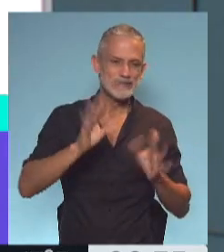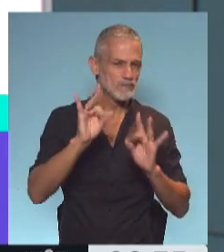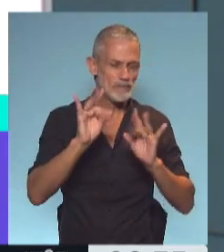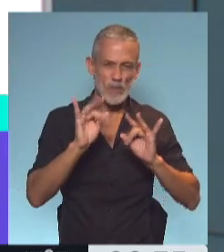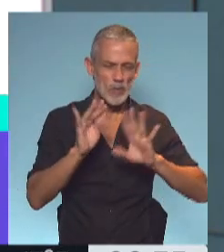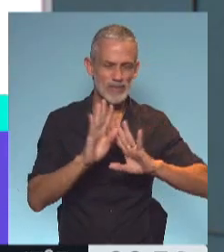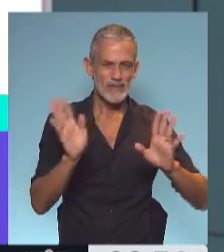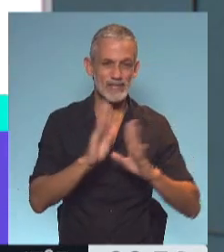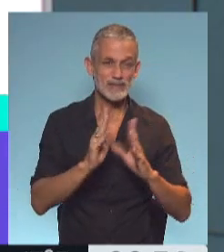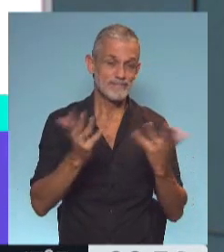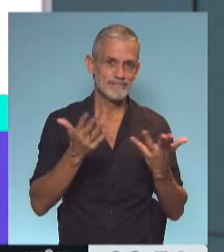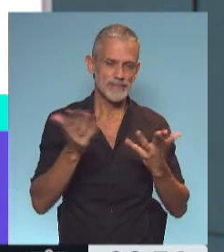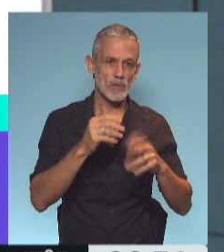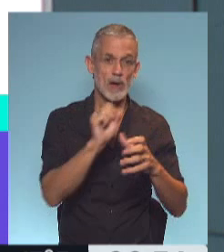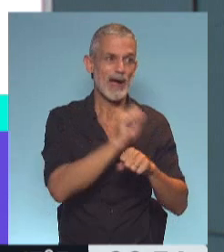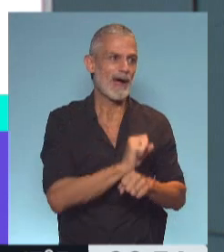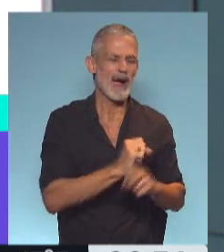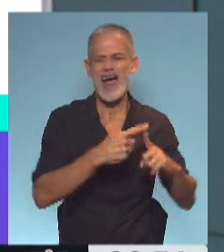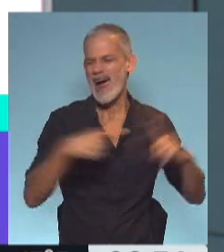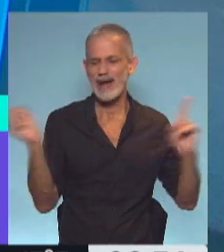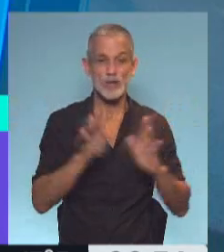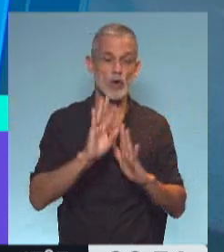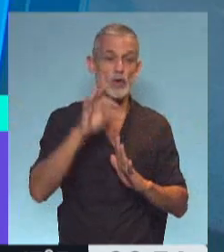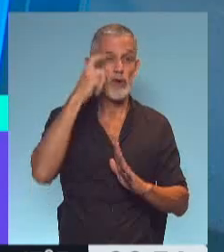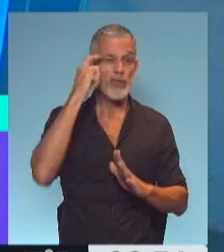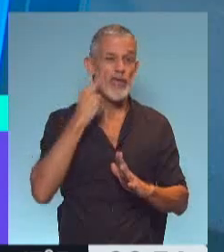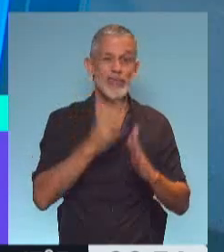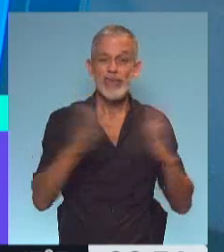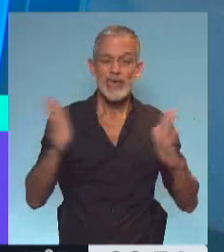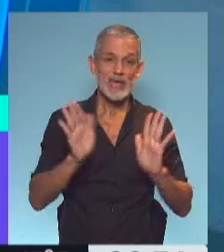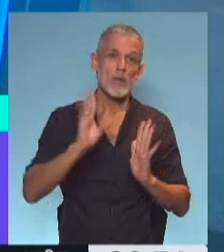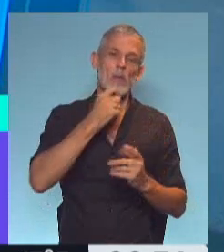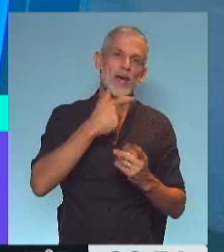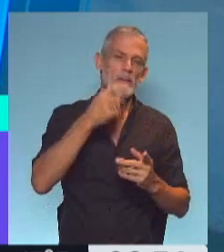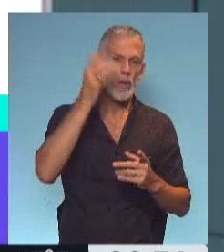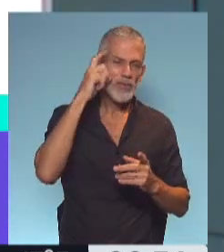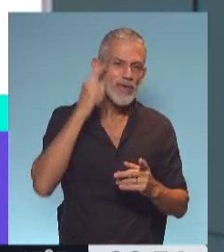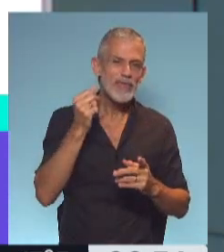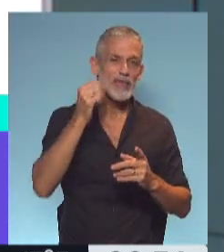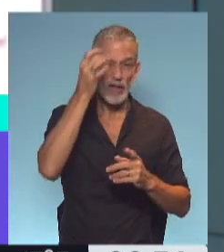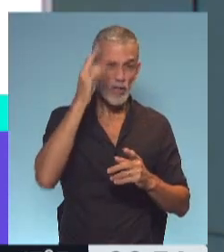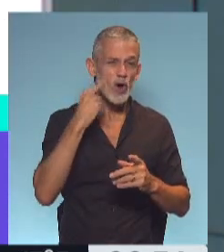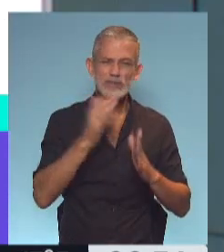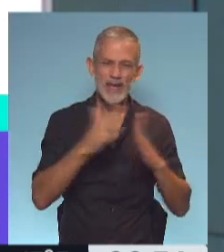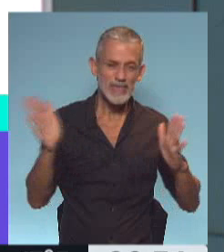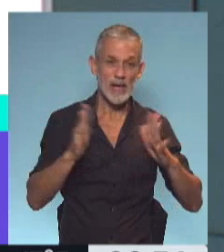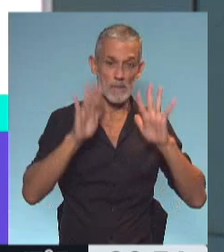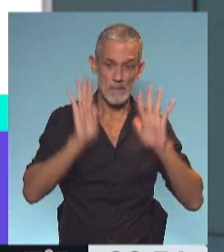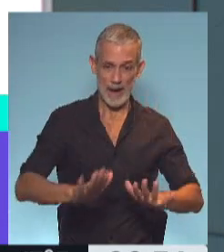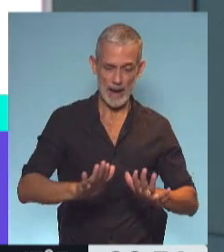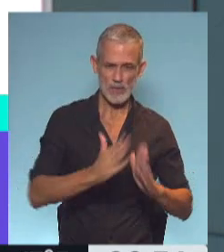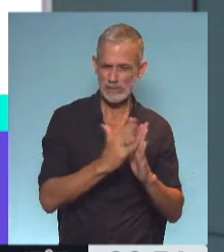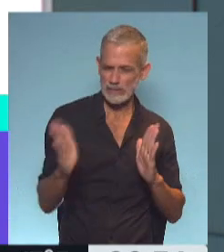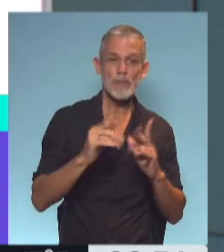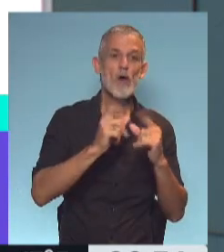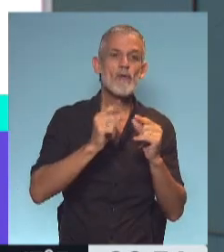cosa es una cuarentena indeterminada y No, otra cosa claro. es poner un plazo, no 10 sé, días, de que se ha 10 dicho, días. 10, 12 días, se para todo, hay un gran parate, pero con una